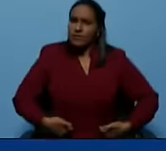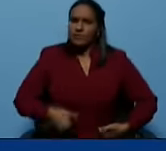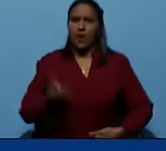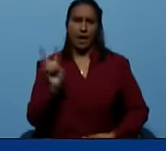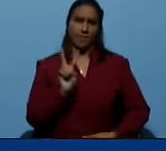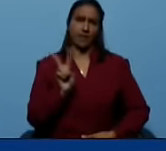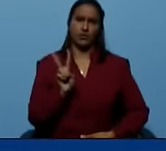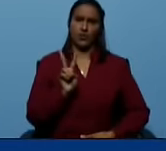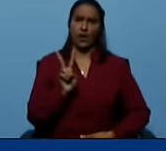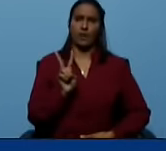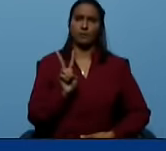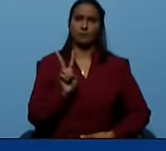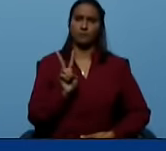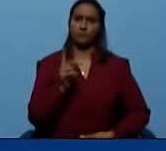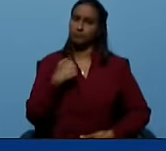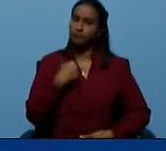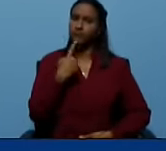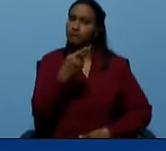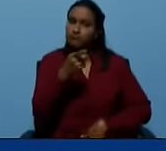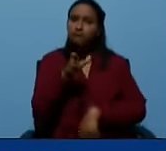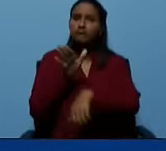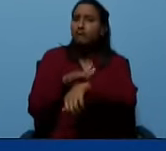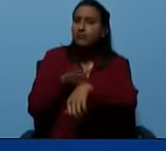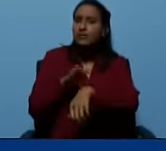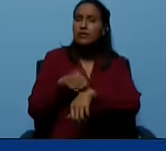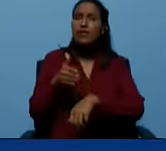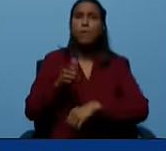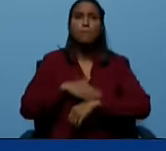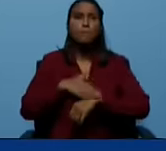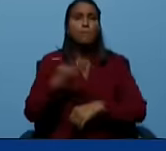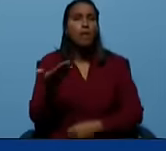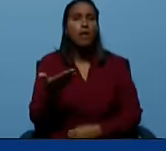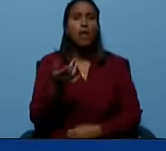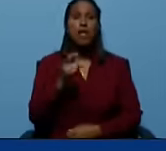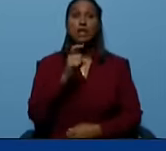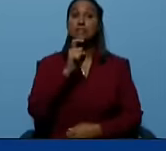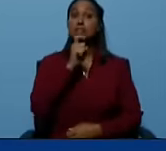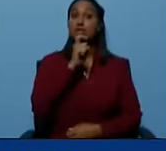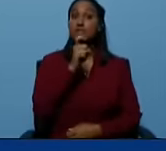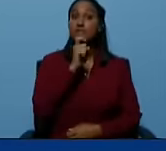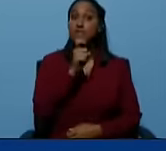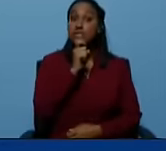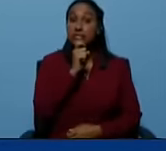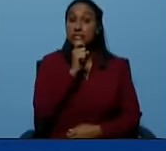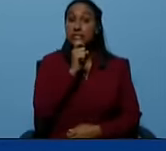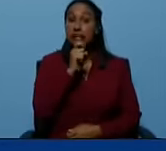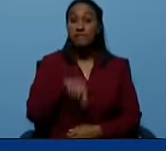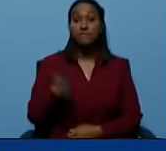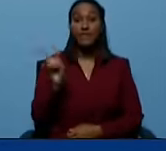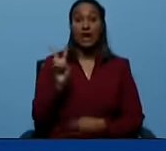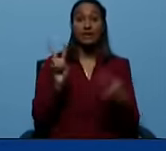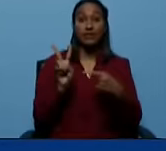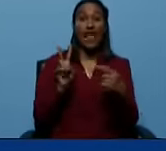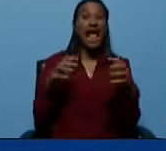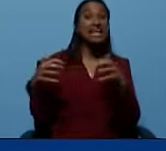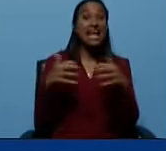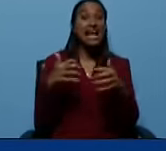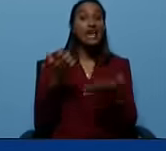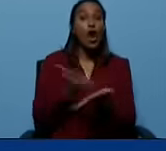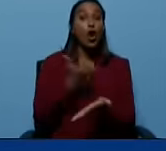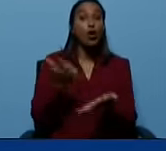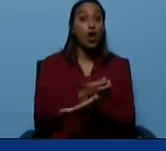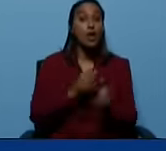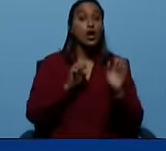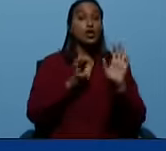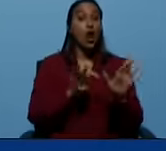Te digo, Marcos, que es difícil que cualquier país con una guerra económica, con 930